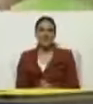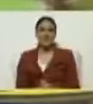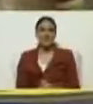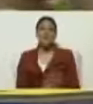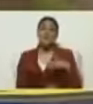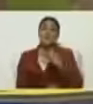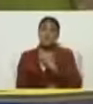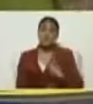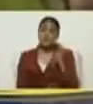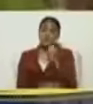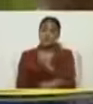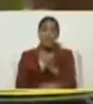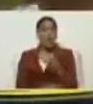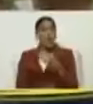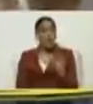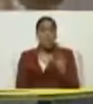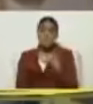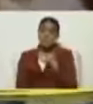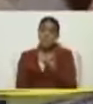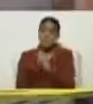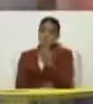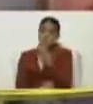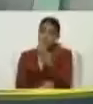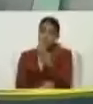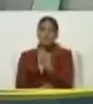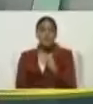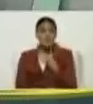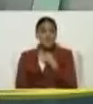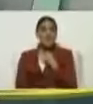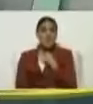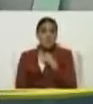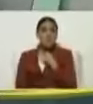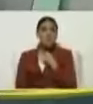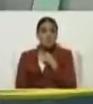tecla. Yo traigo esa tecla y otra.